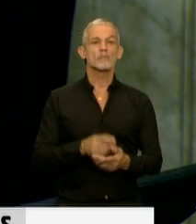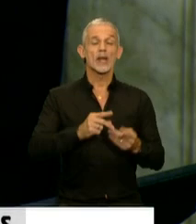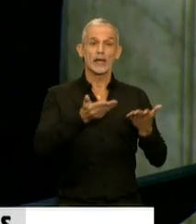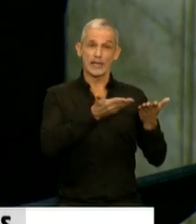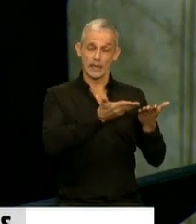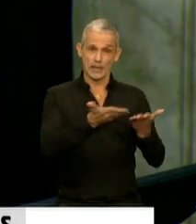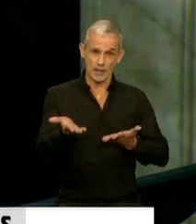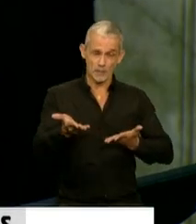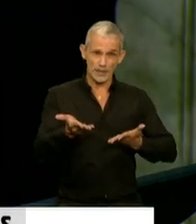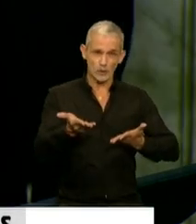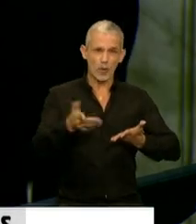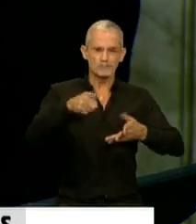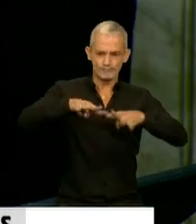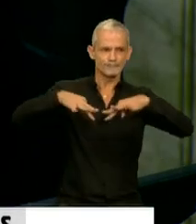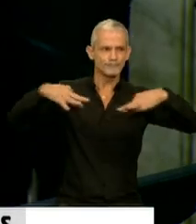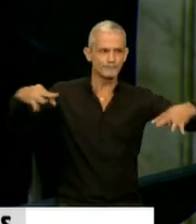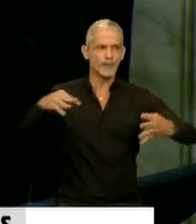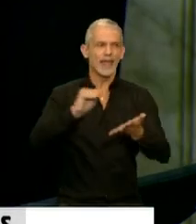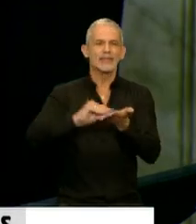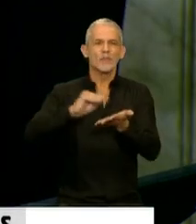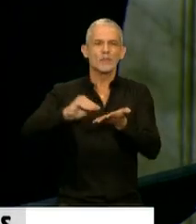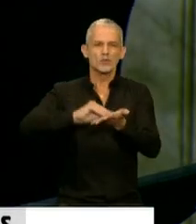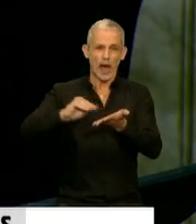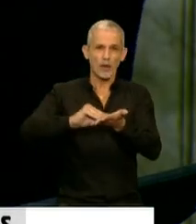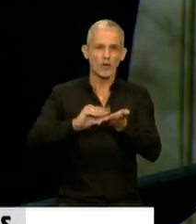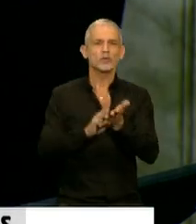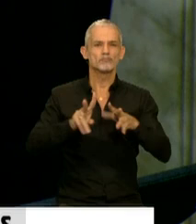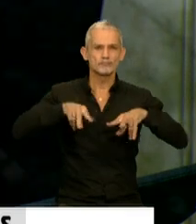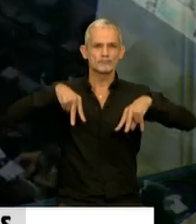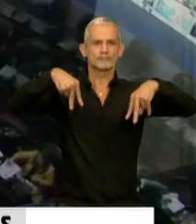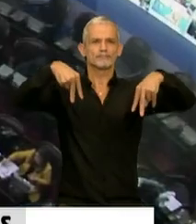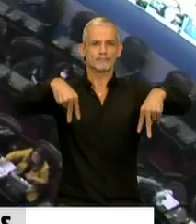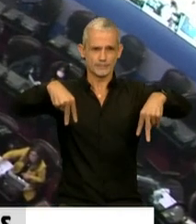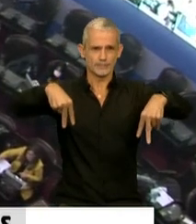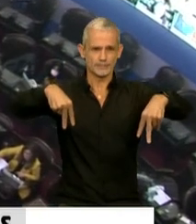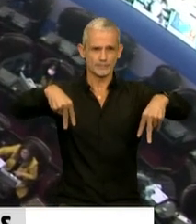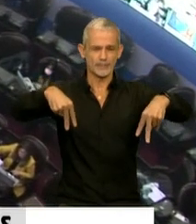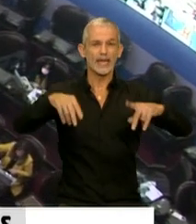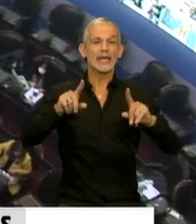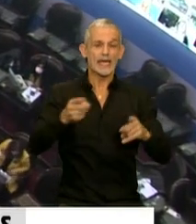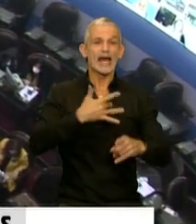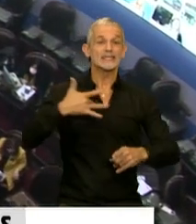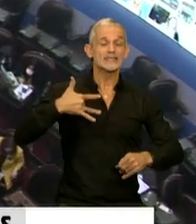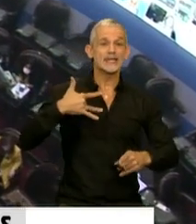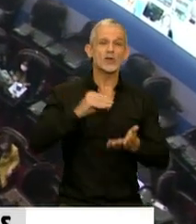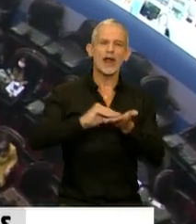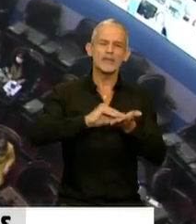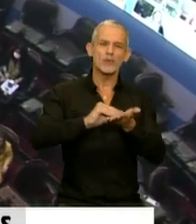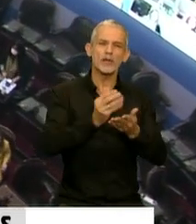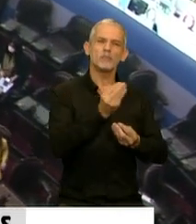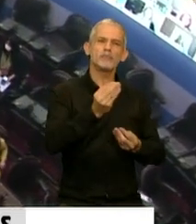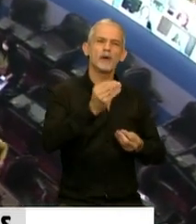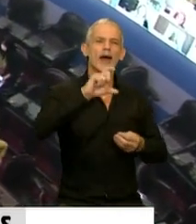Invito a la Honorable Cámara y a los presentes a ponerse de pie y a la señora diputada electa,